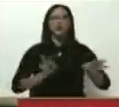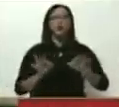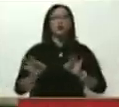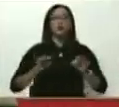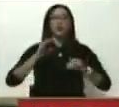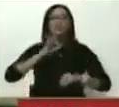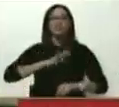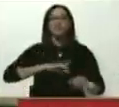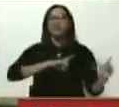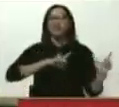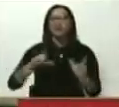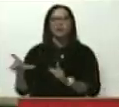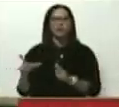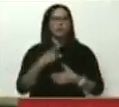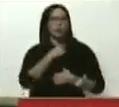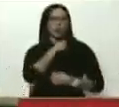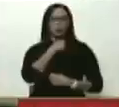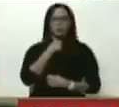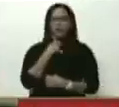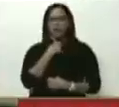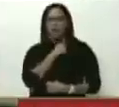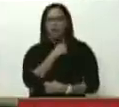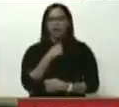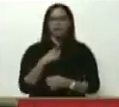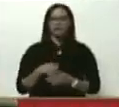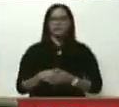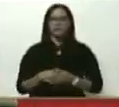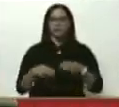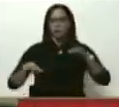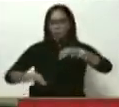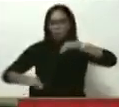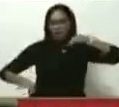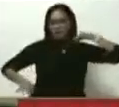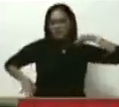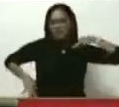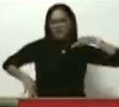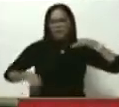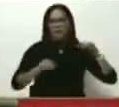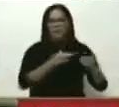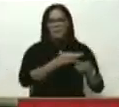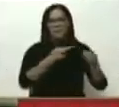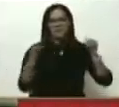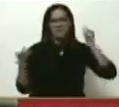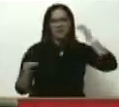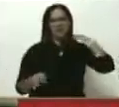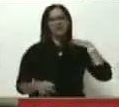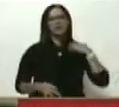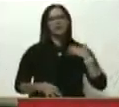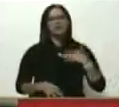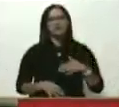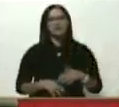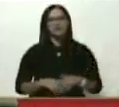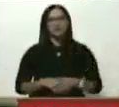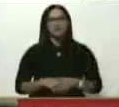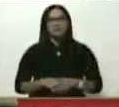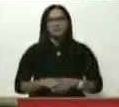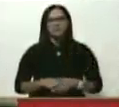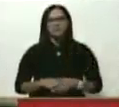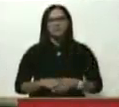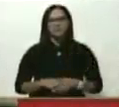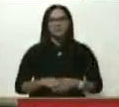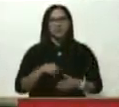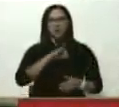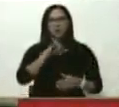con trajes, con banda que le quedara perfecta, así como el de, ¿cómo se llama? La de Carmona